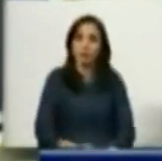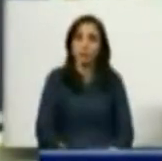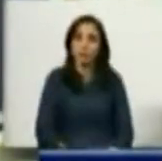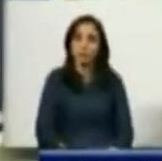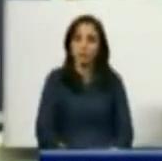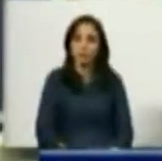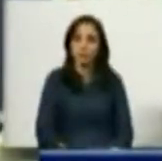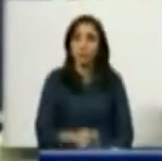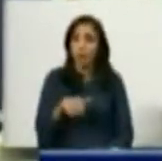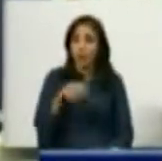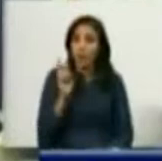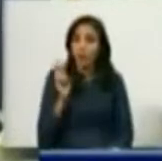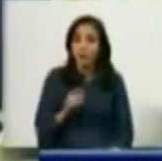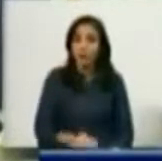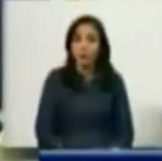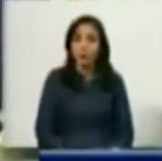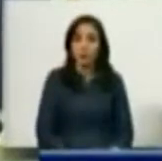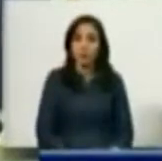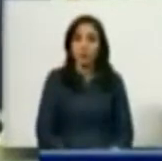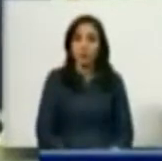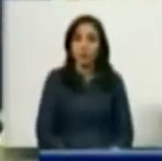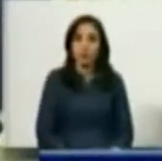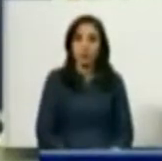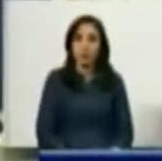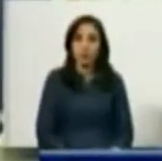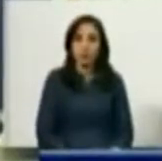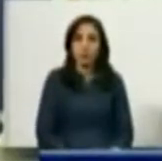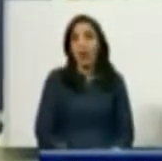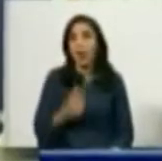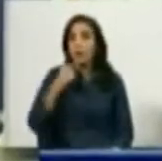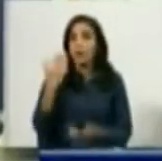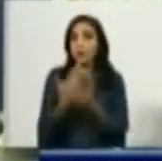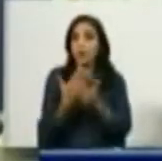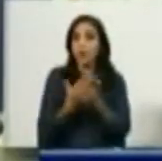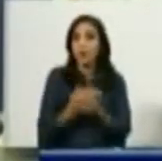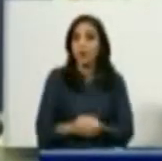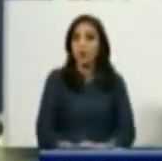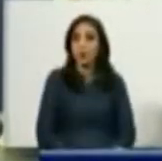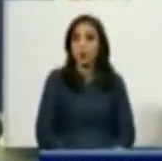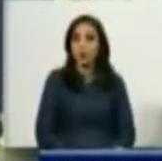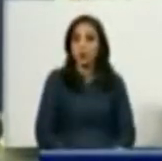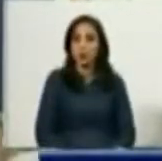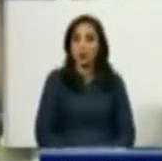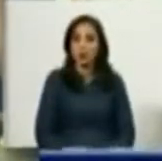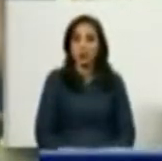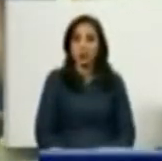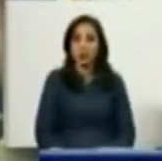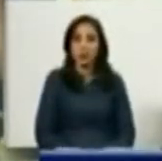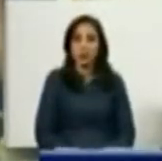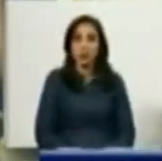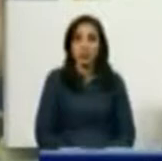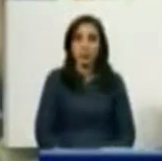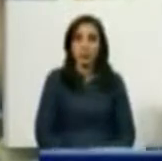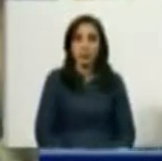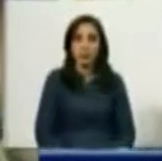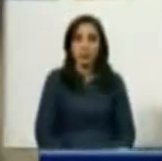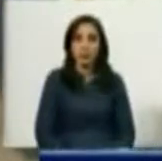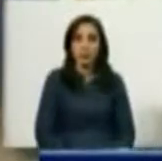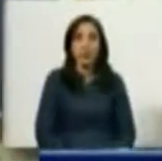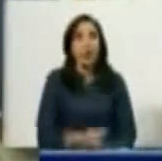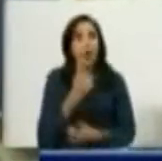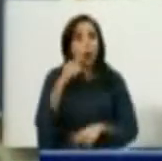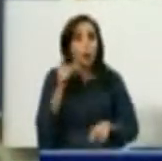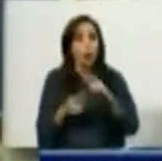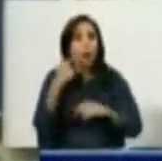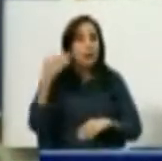de Venezuela a tarek le impiden que firme cuando ellos sancionan a los directivos